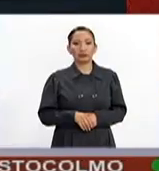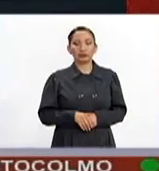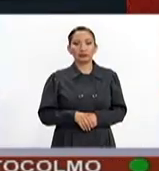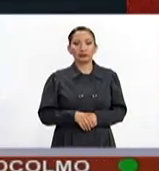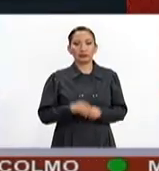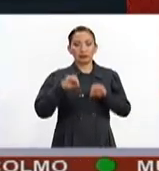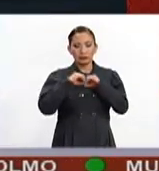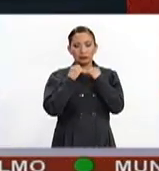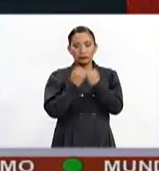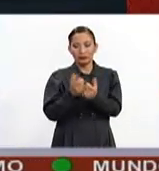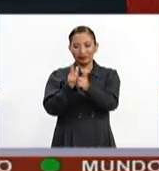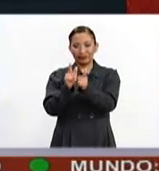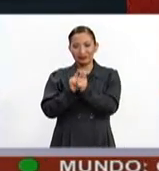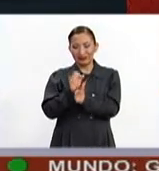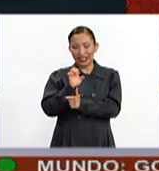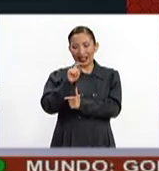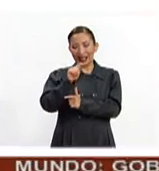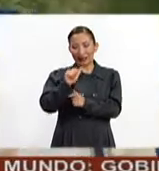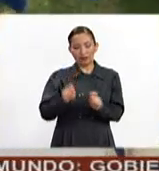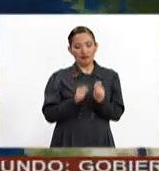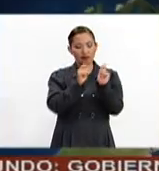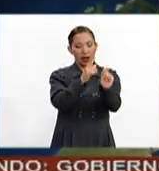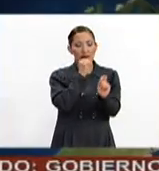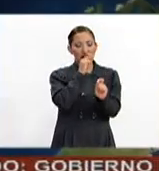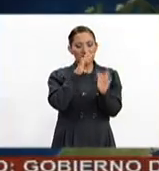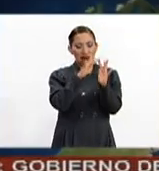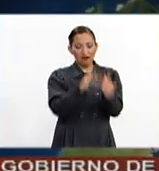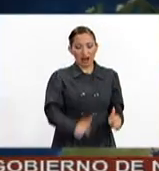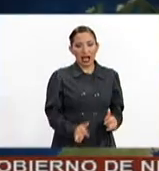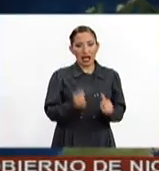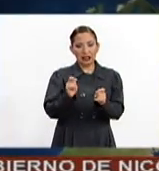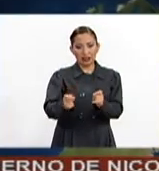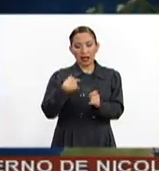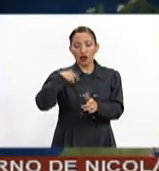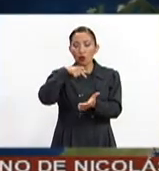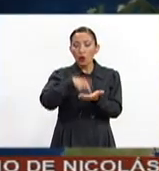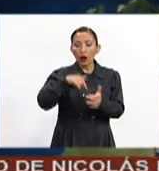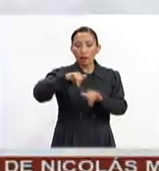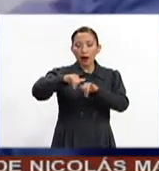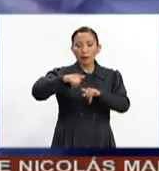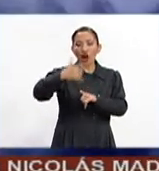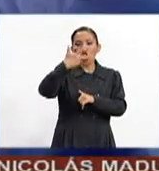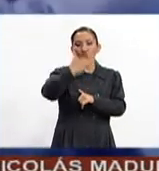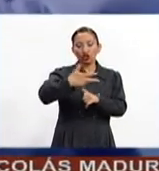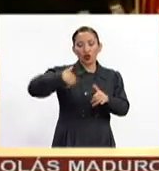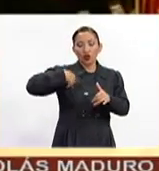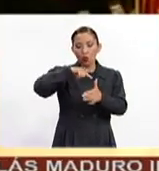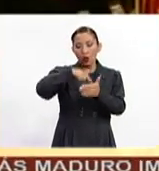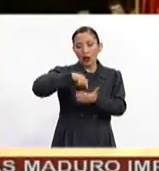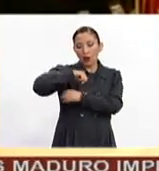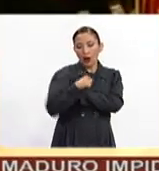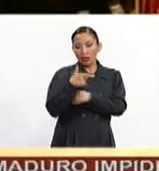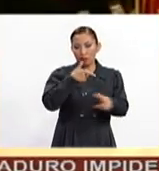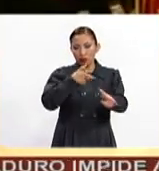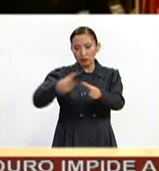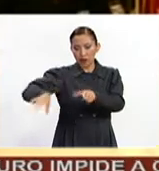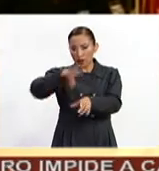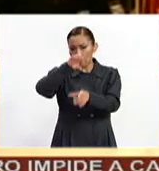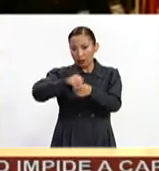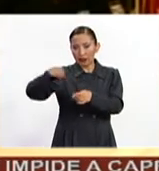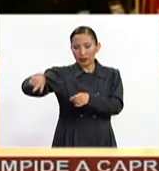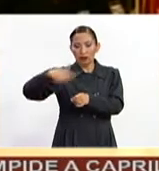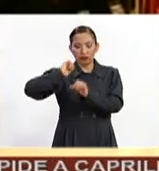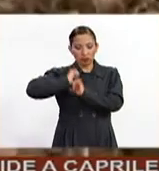La organización terrorista vasca ETA entregó a la policía francesa la localización de 8 bodegas donde guardaba armamento. En total, las